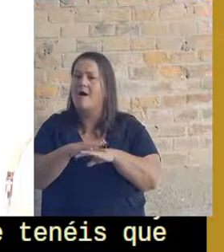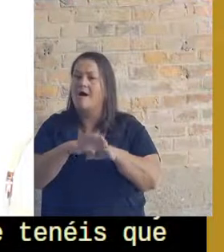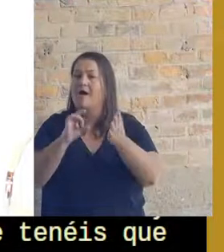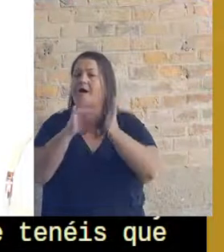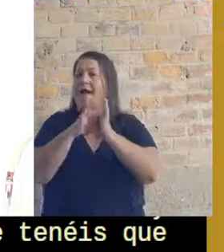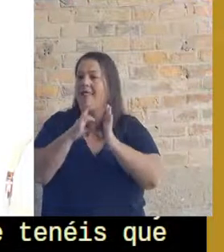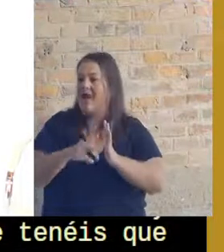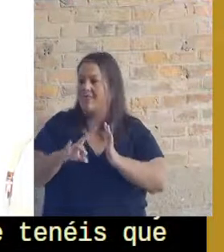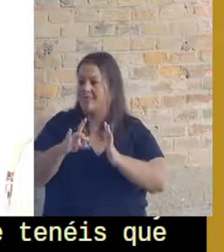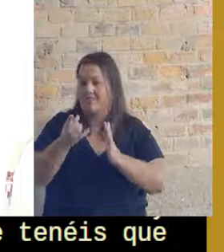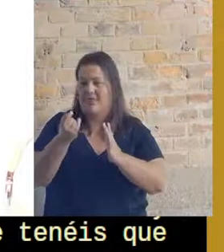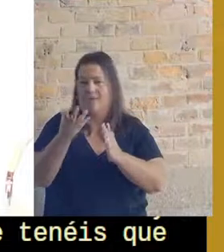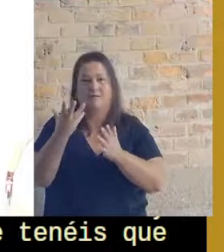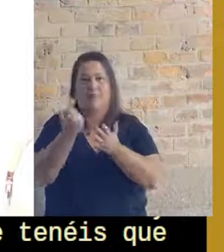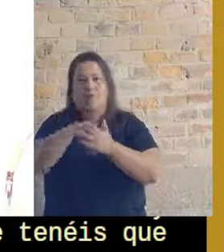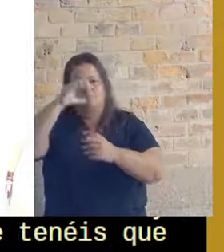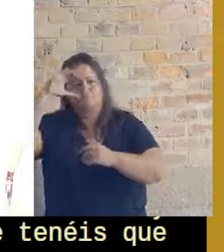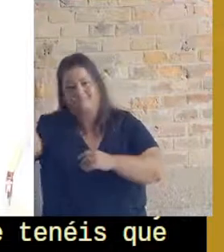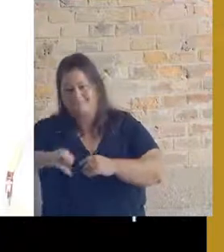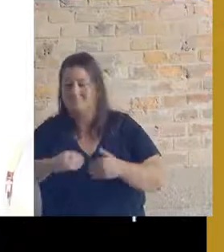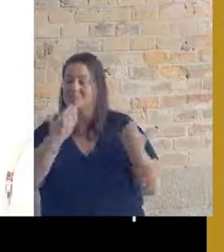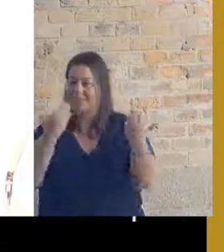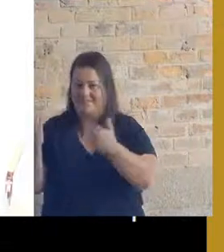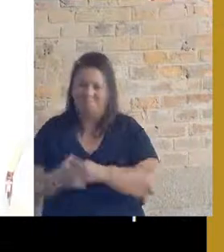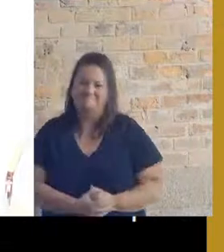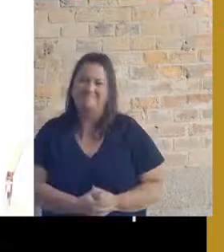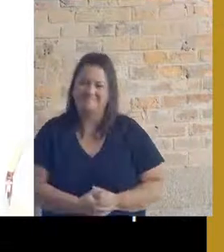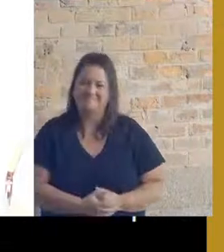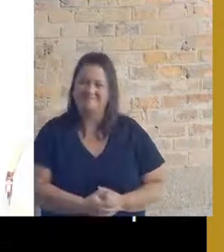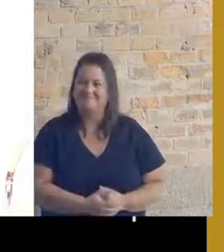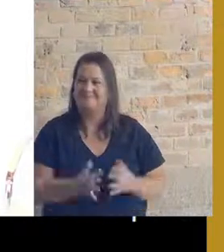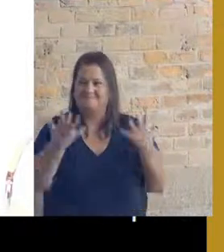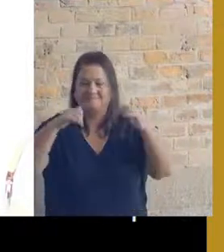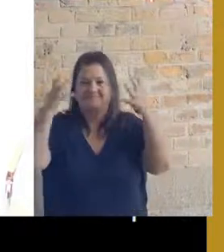calidad de de todo lo que habéis estado escuchando Muchas gracias